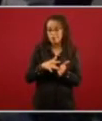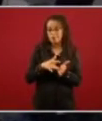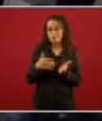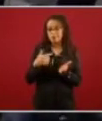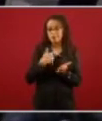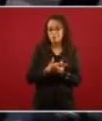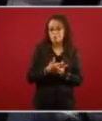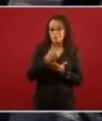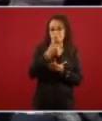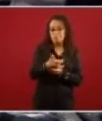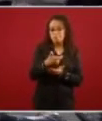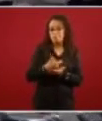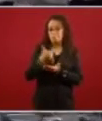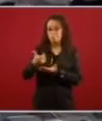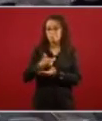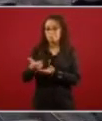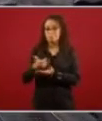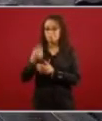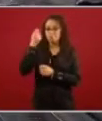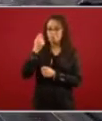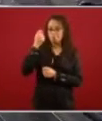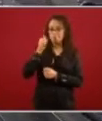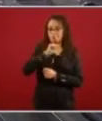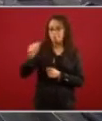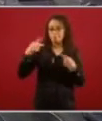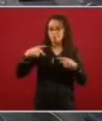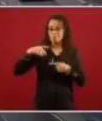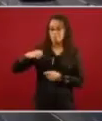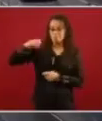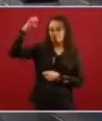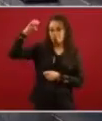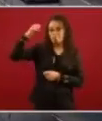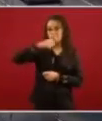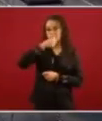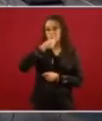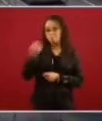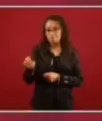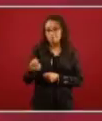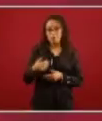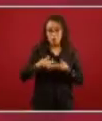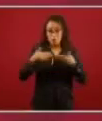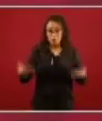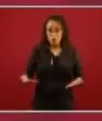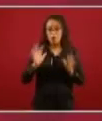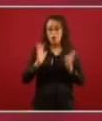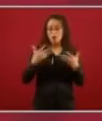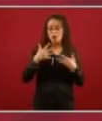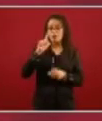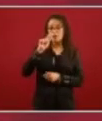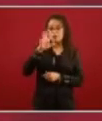el apoyo anticipado a los adultos mayores. Tengo el reporte de hoy, ya llevamos